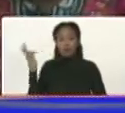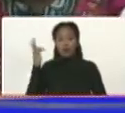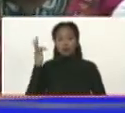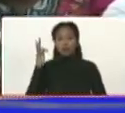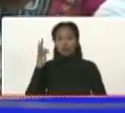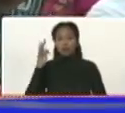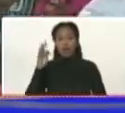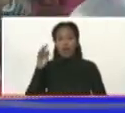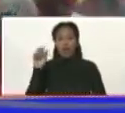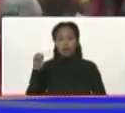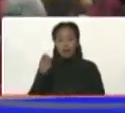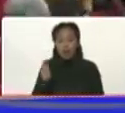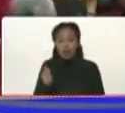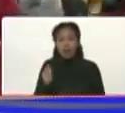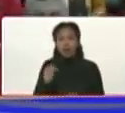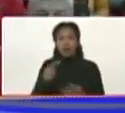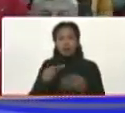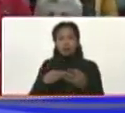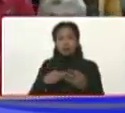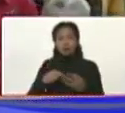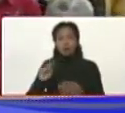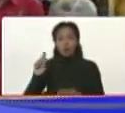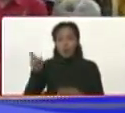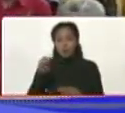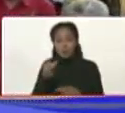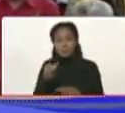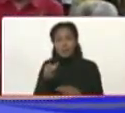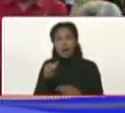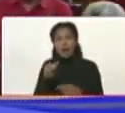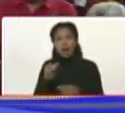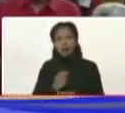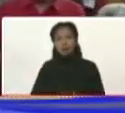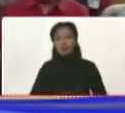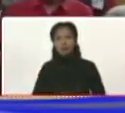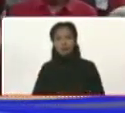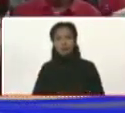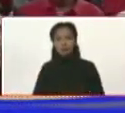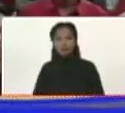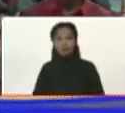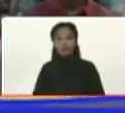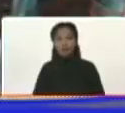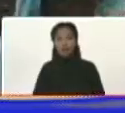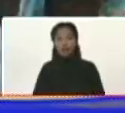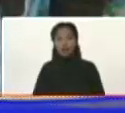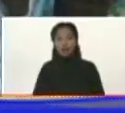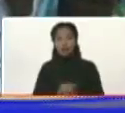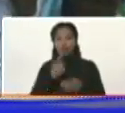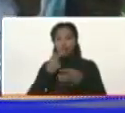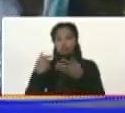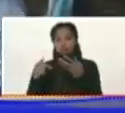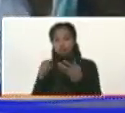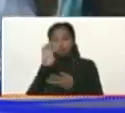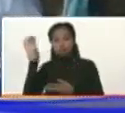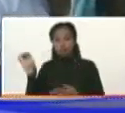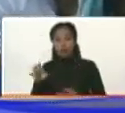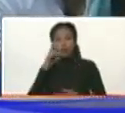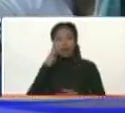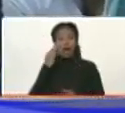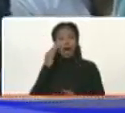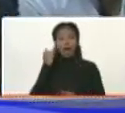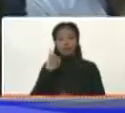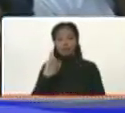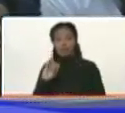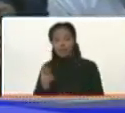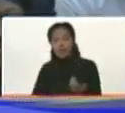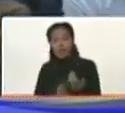Ghana, Guadalupe, Guatemala, República de Guinea-Bissau, República de Guinea, Haití, nuestra